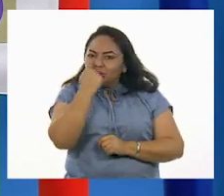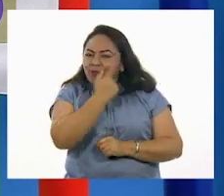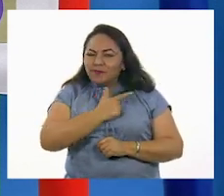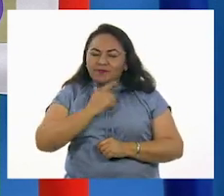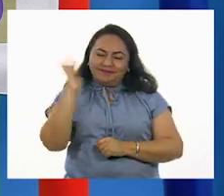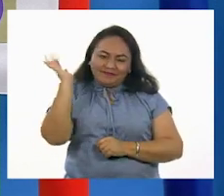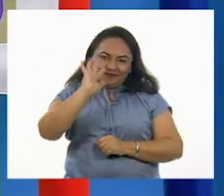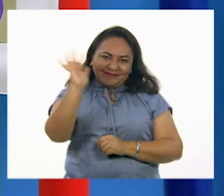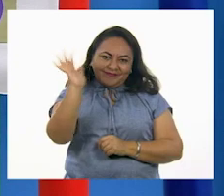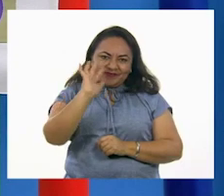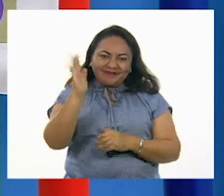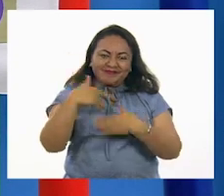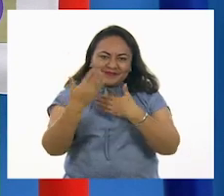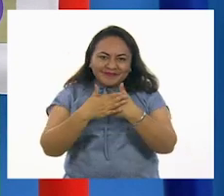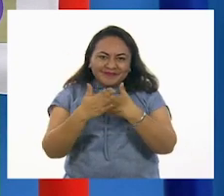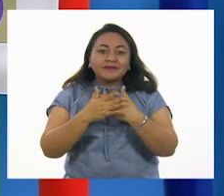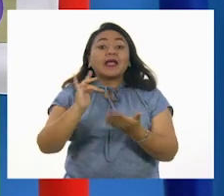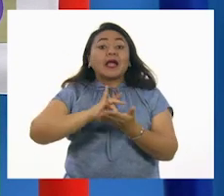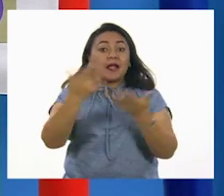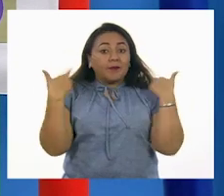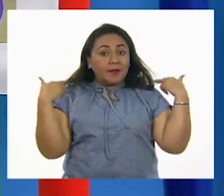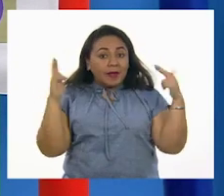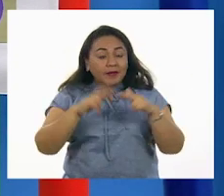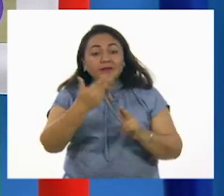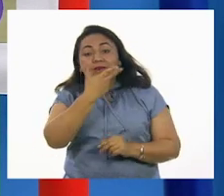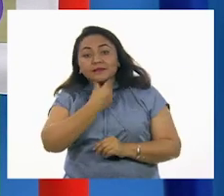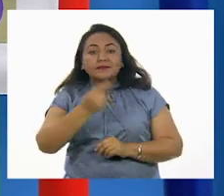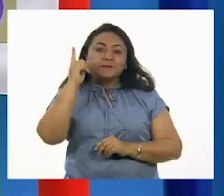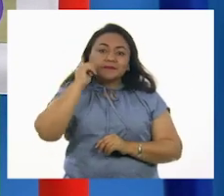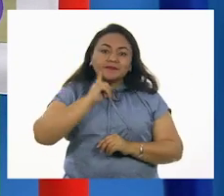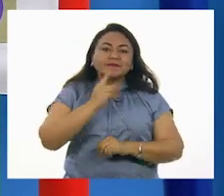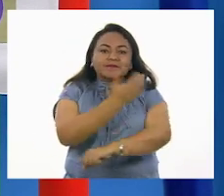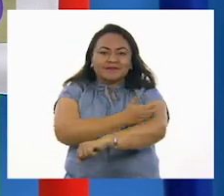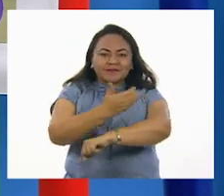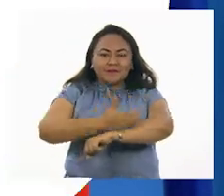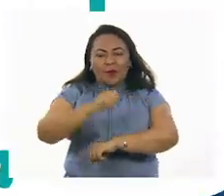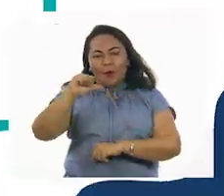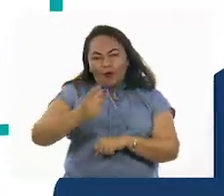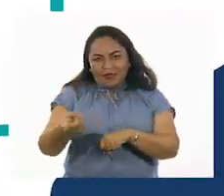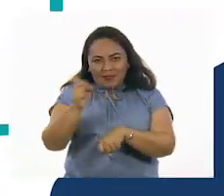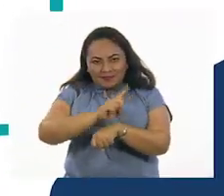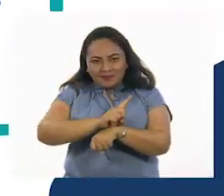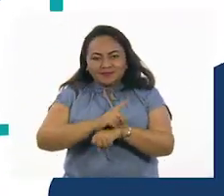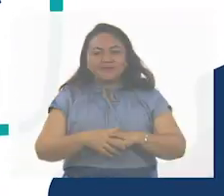Hasta la próxima. Gracias a los maestros y maestras que nos acompañaron el día de hoy.